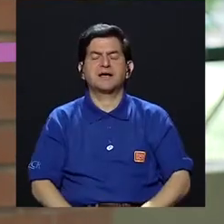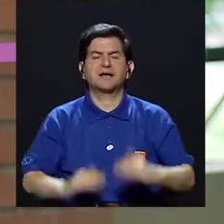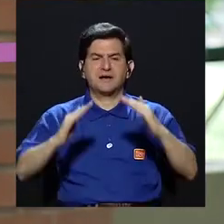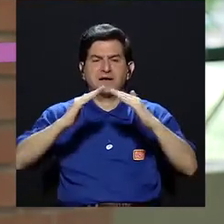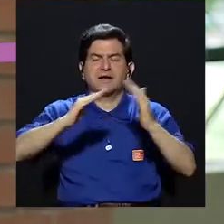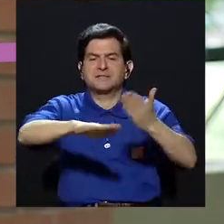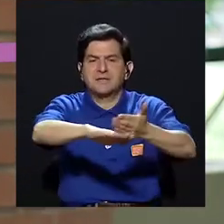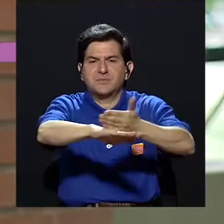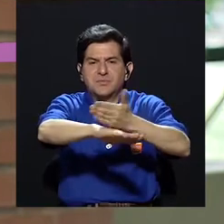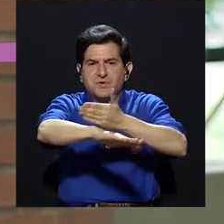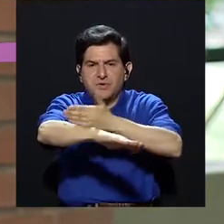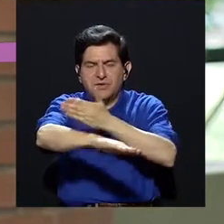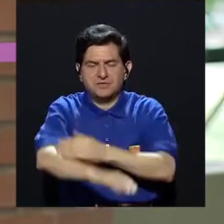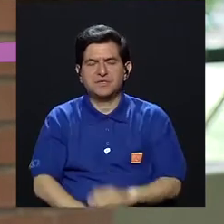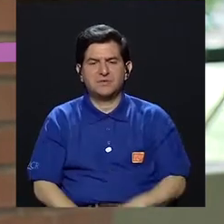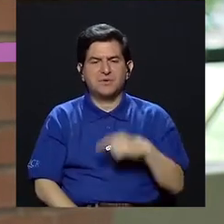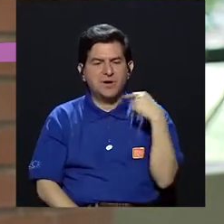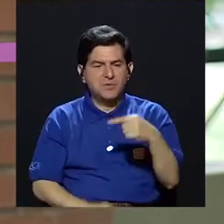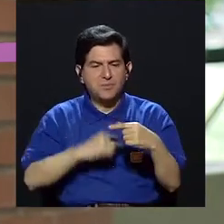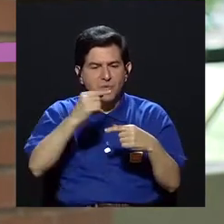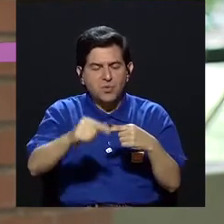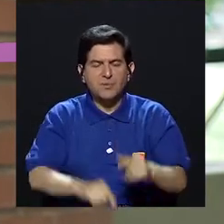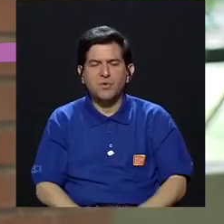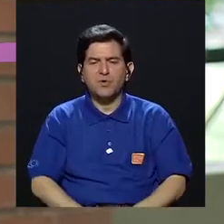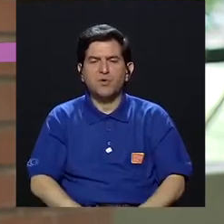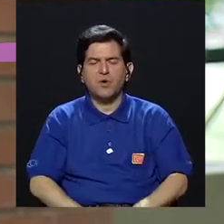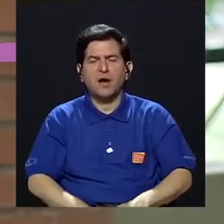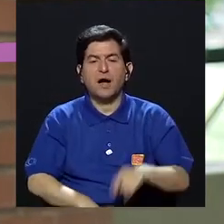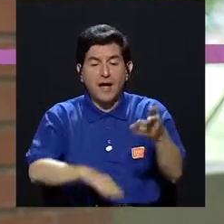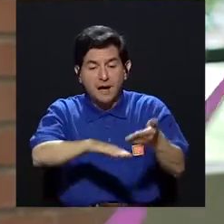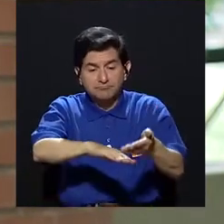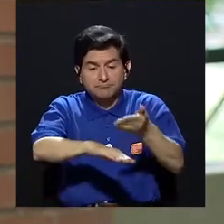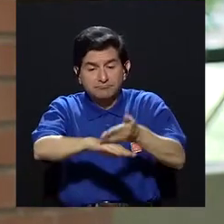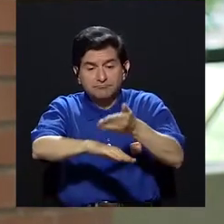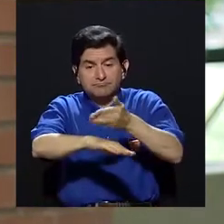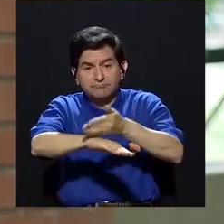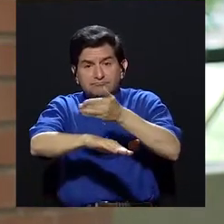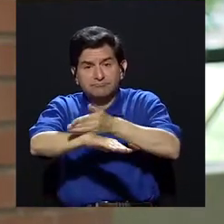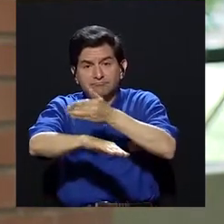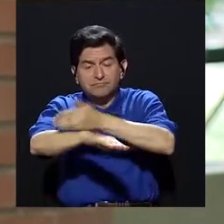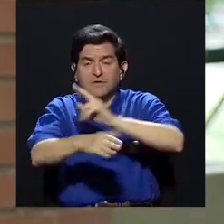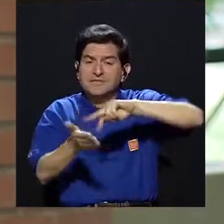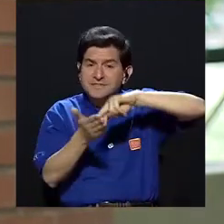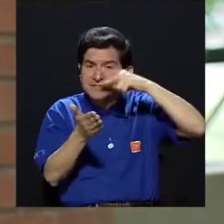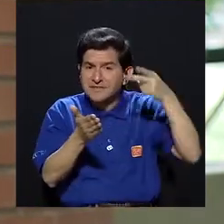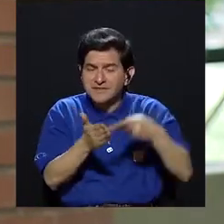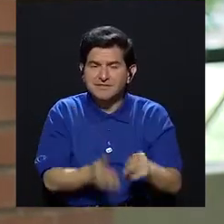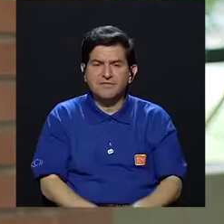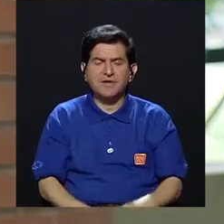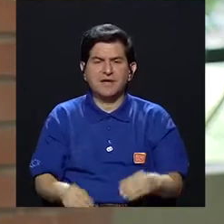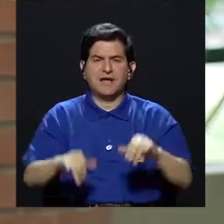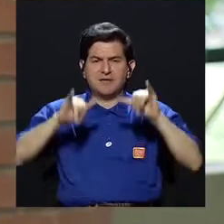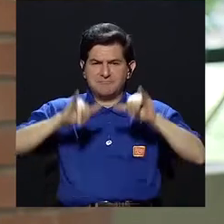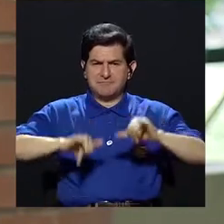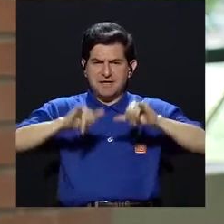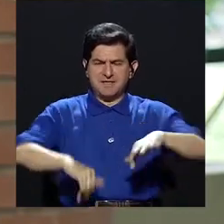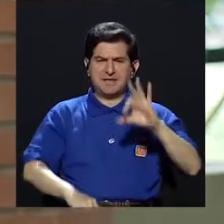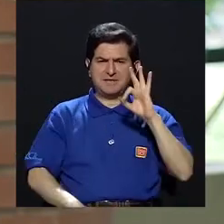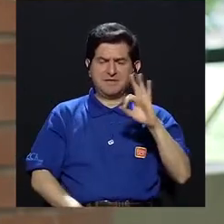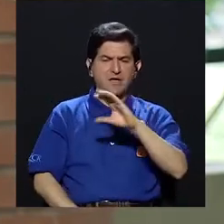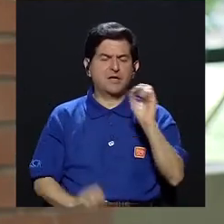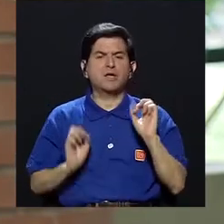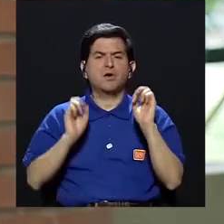vivienda progresiva, que poco a poco la vaya mejorando y le vaya dando mayor estabilidad